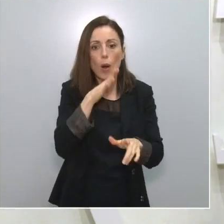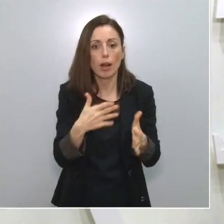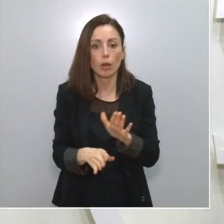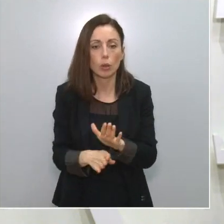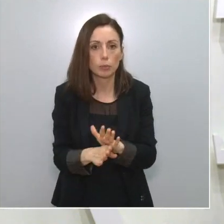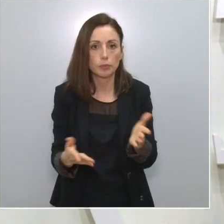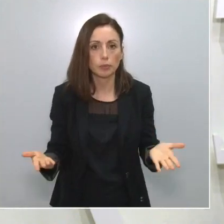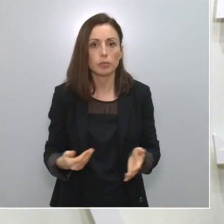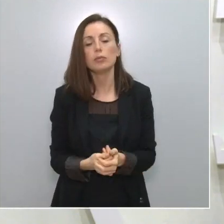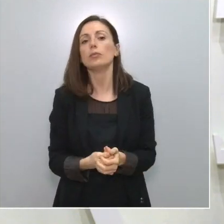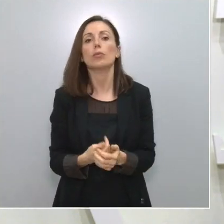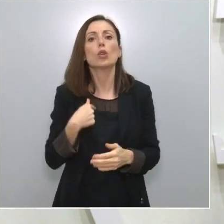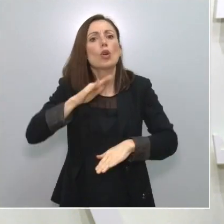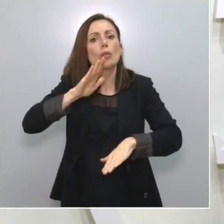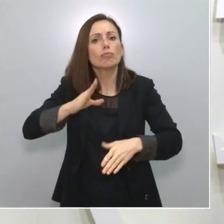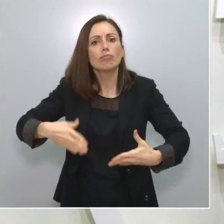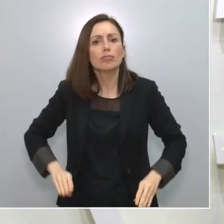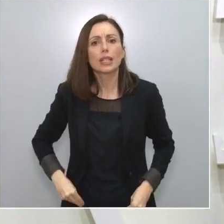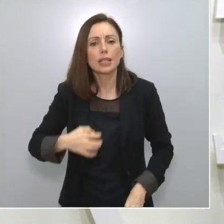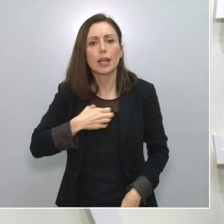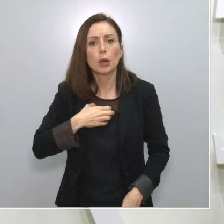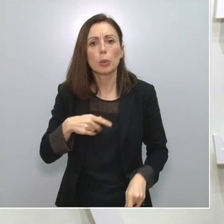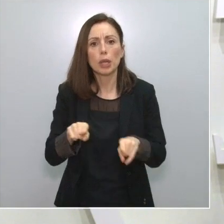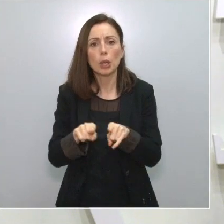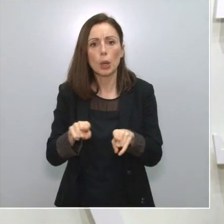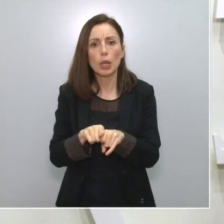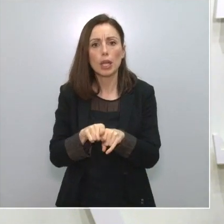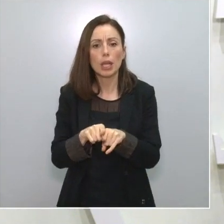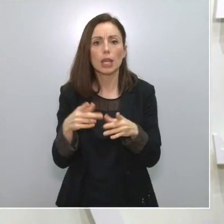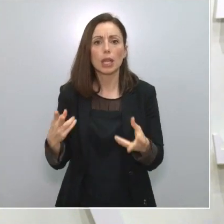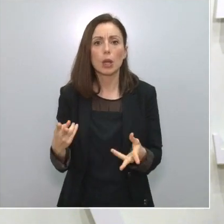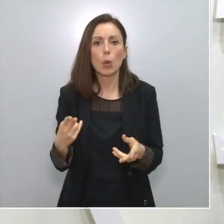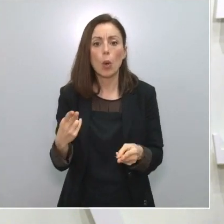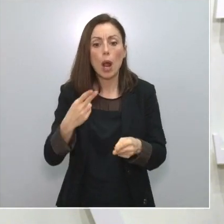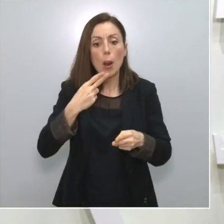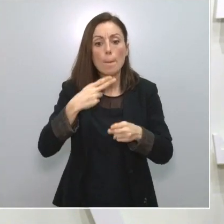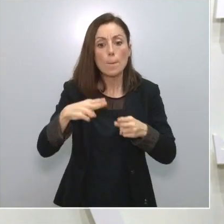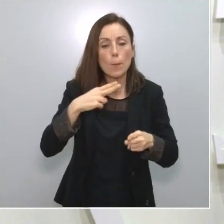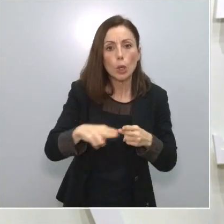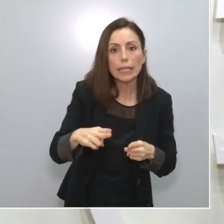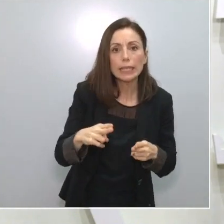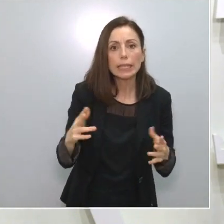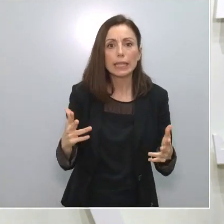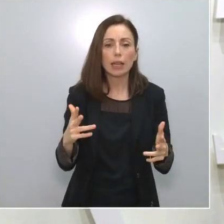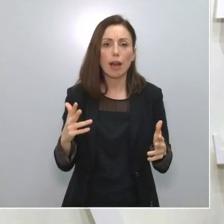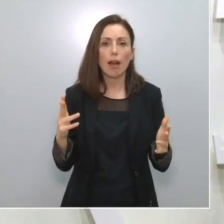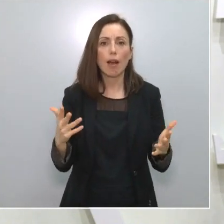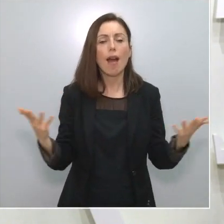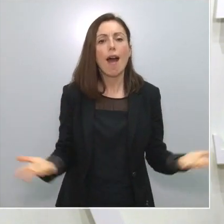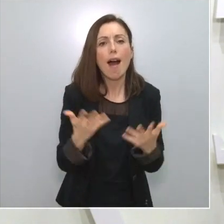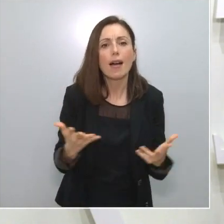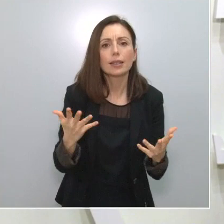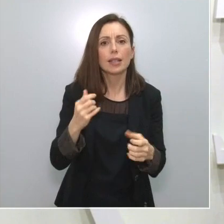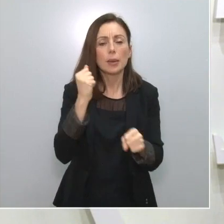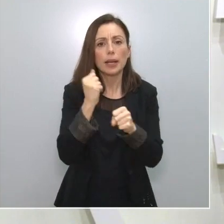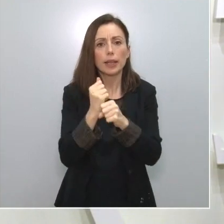No puedo aceptar que se vaya a quitar a la región de Murcia el dinero de las políticas activas de empleo, o que se estén analizando